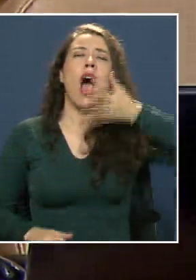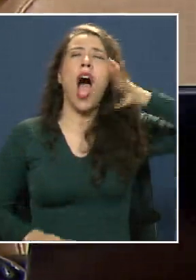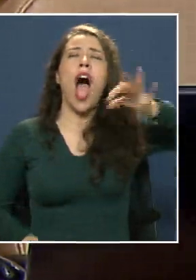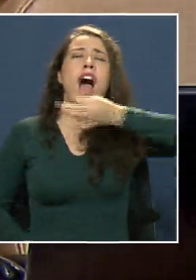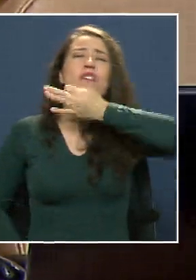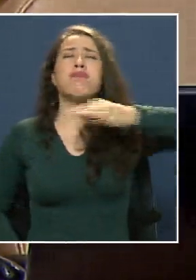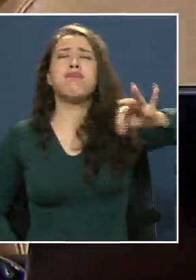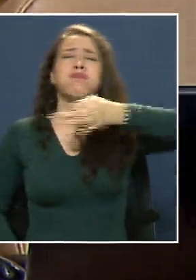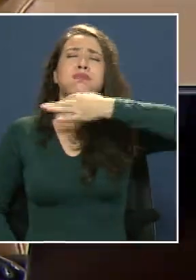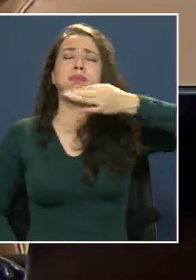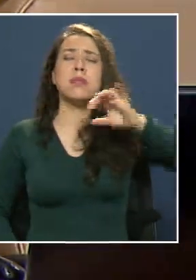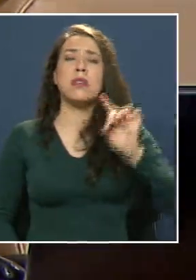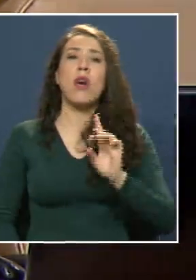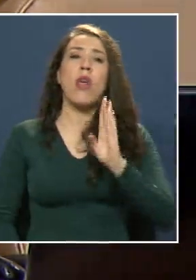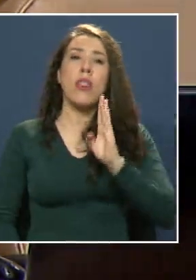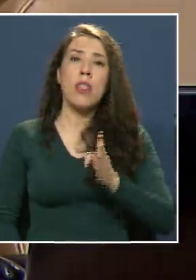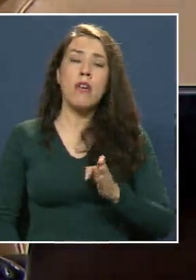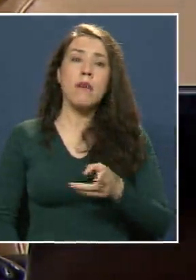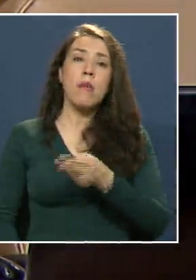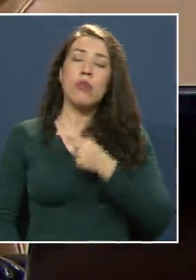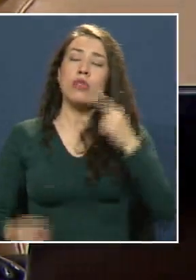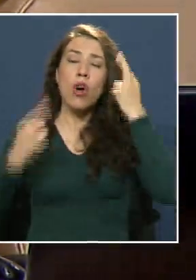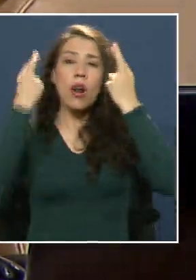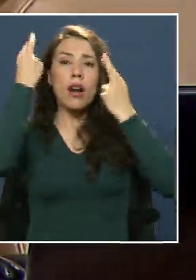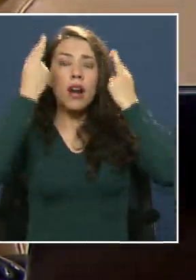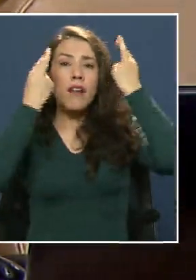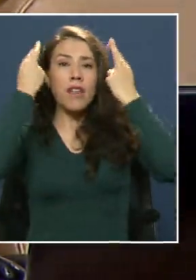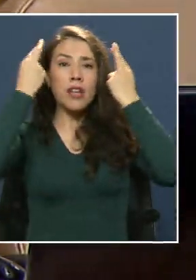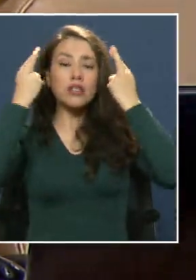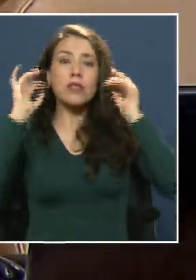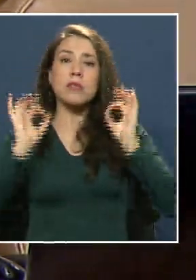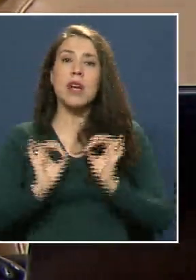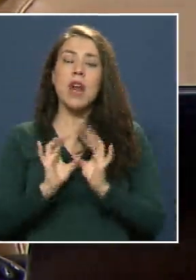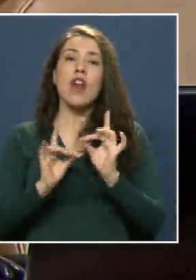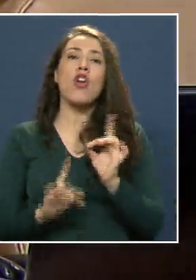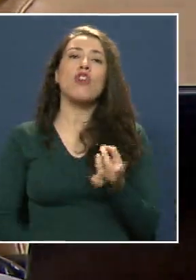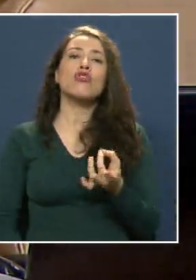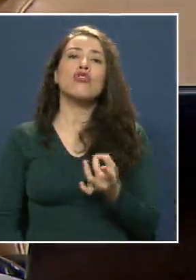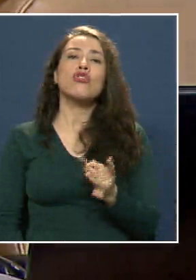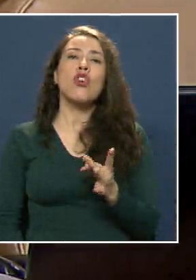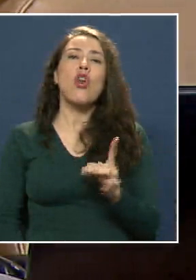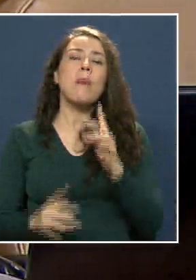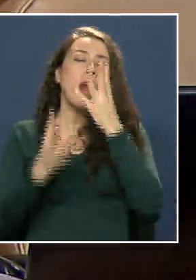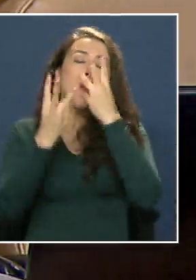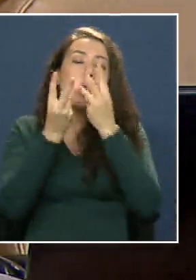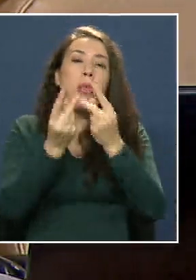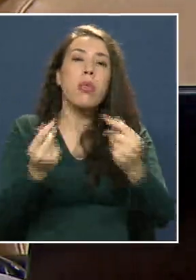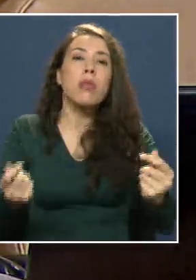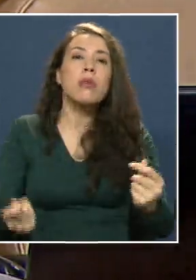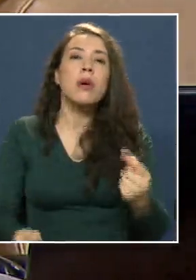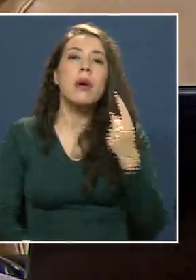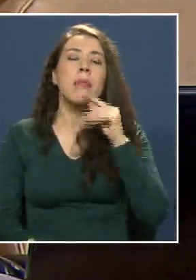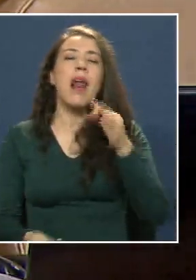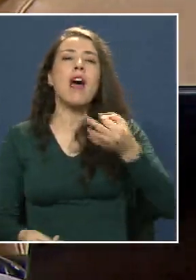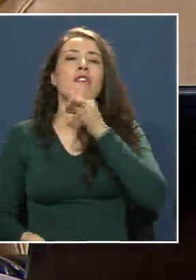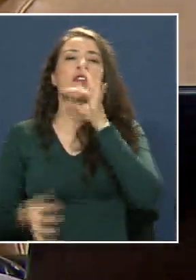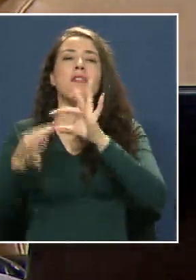grandilocuente y tener la capacidad de tener una reflexión racional y no solamente persuasiva por la vía de la